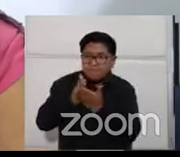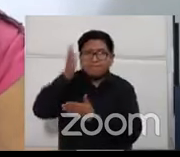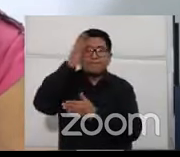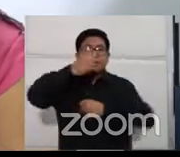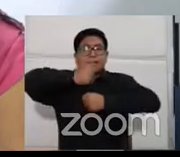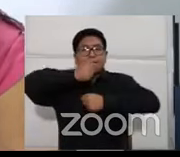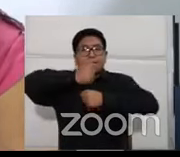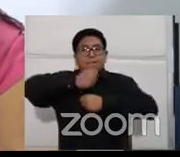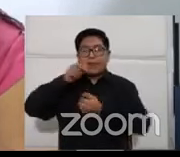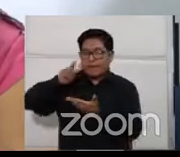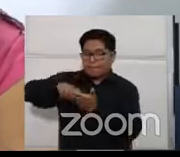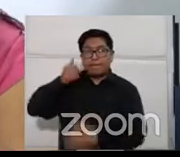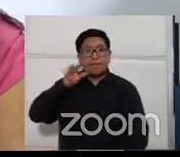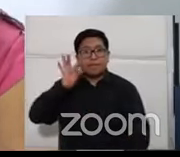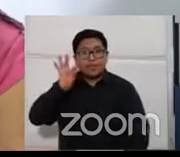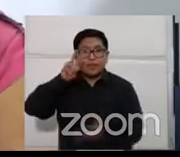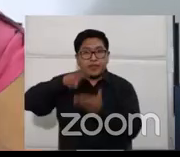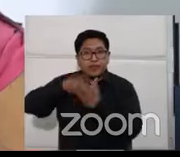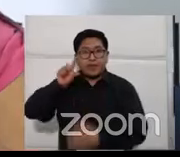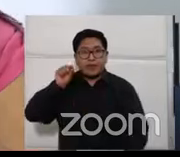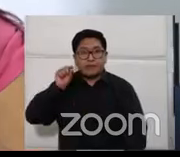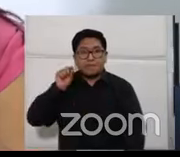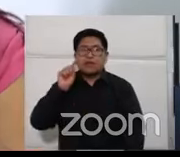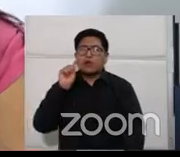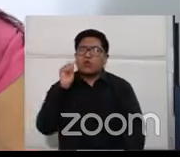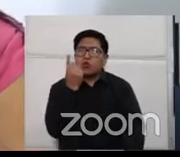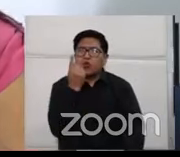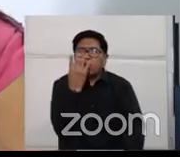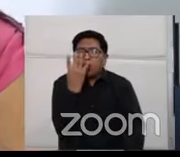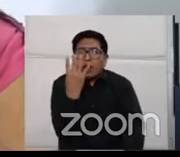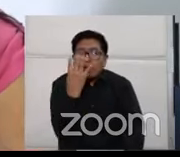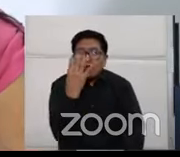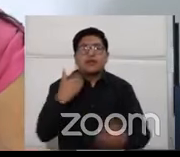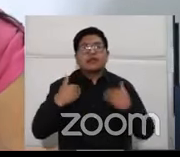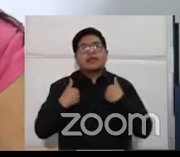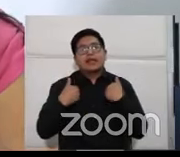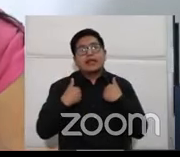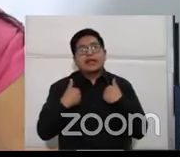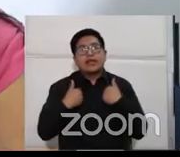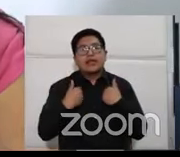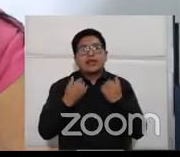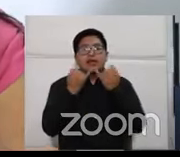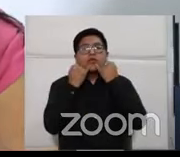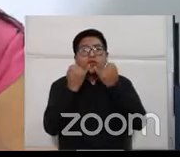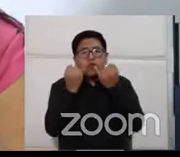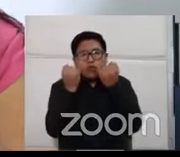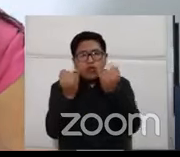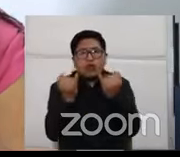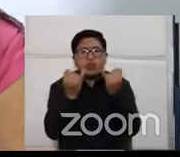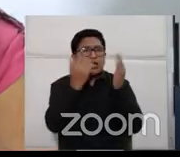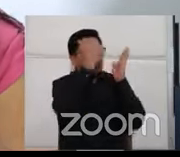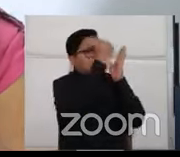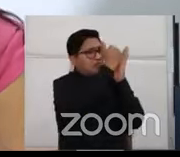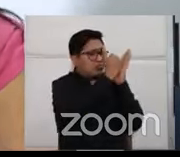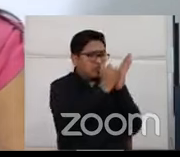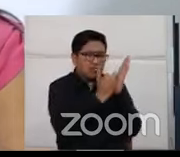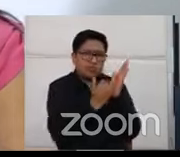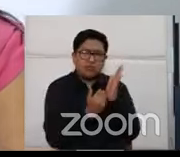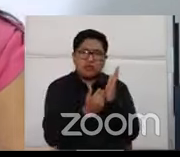2019 y 2020 solamente 4 cuentan con el módulo de información de defensoría es implementado